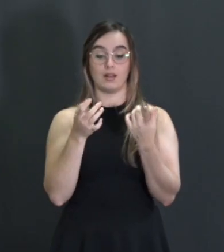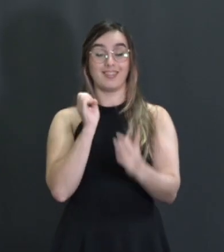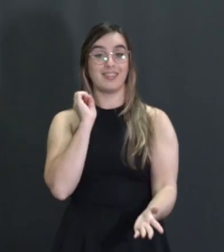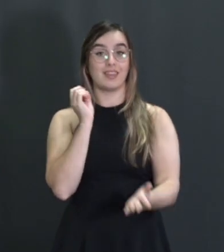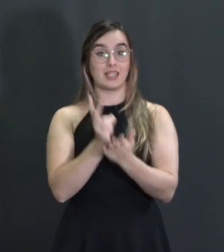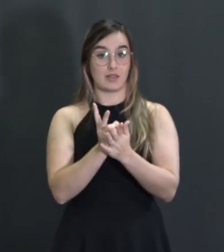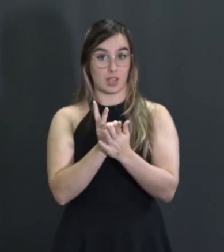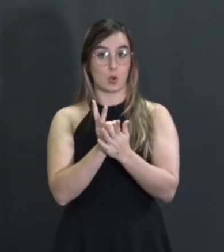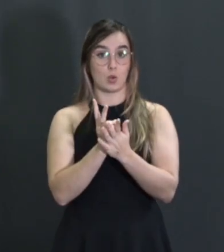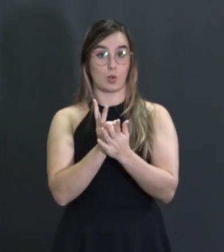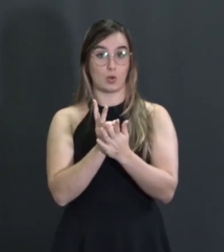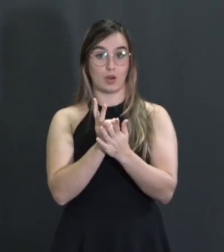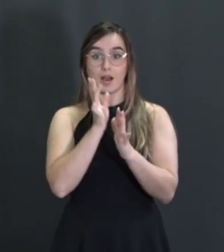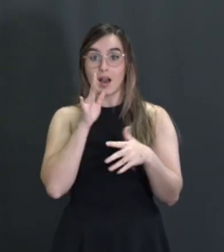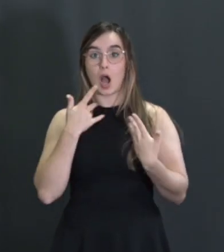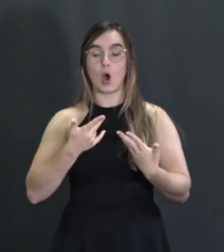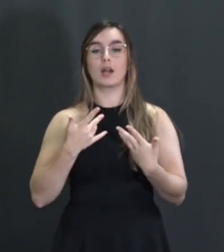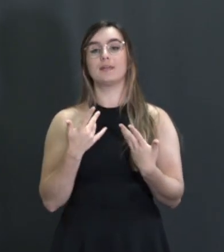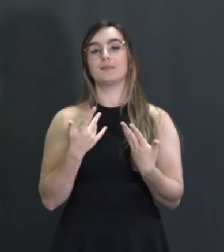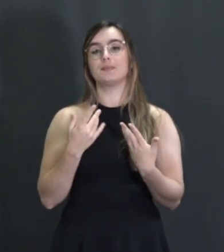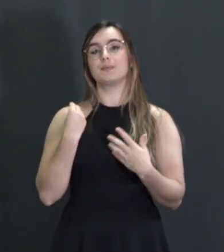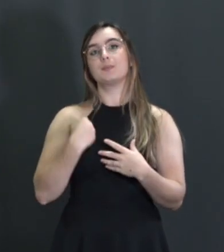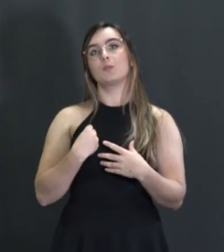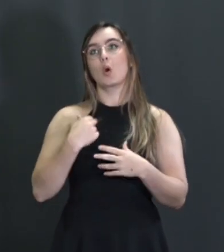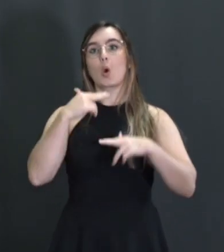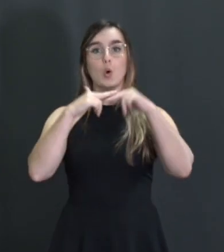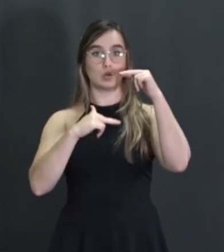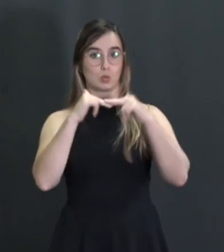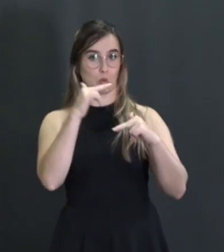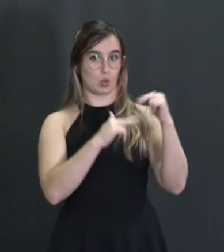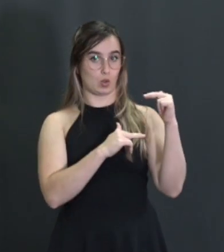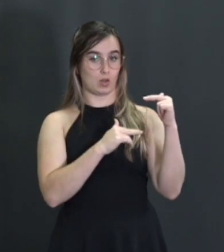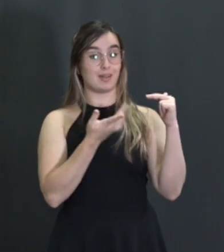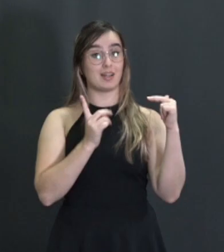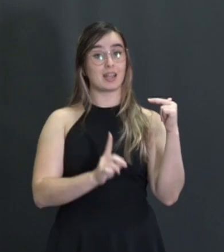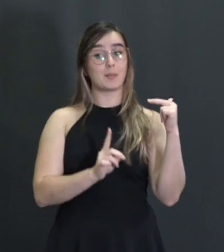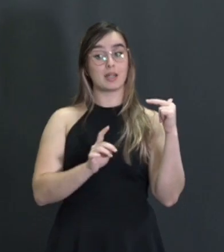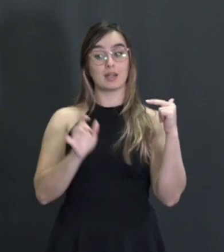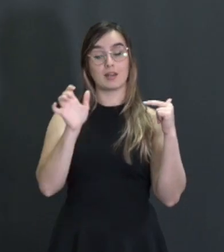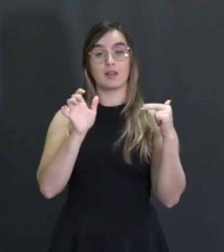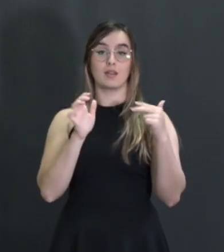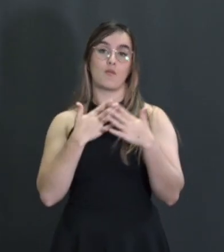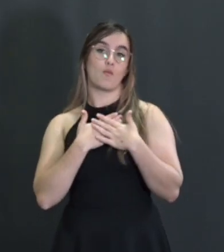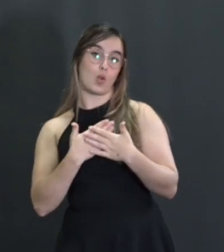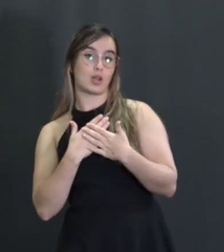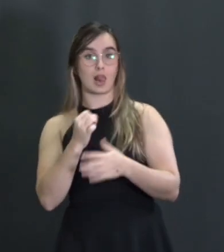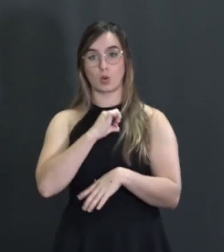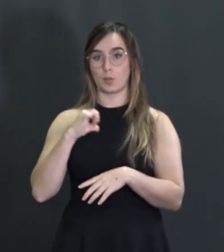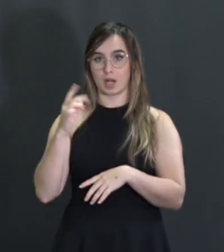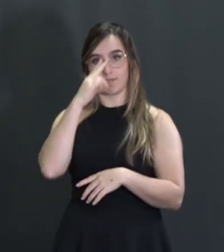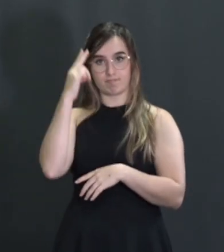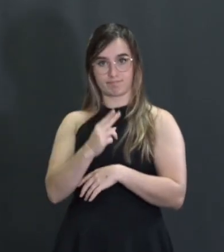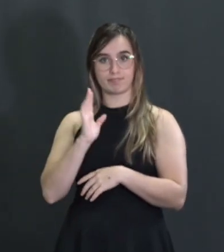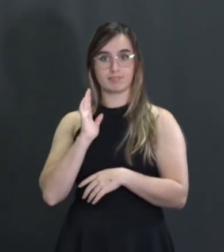es la construcción y luego el respeto a la autonomía de la voluntad, ¿no? En tanto